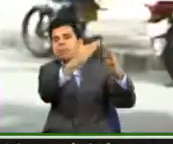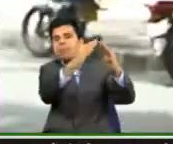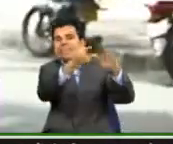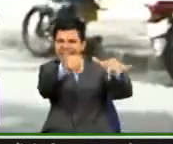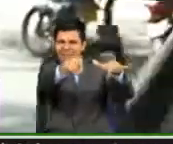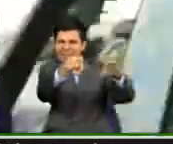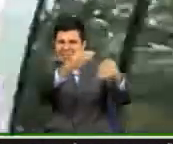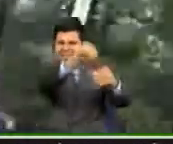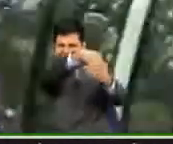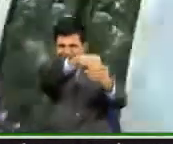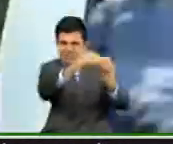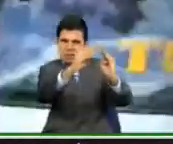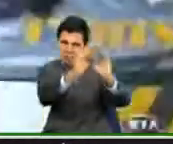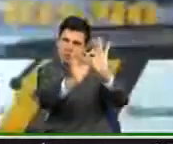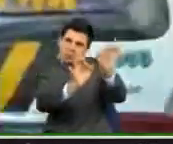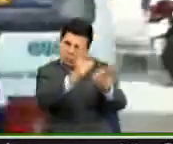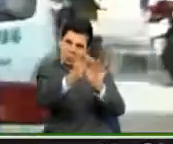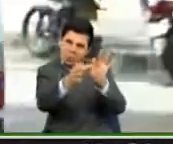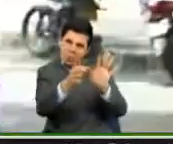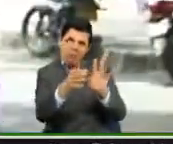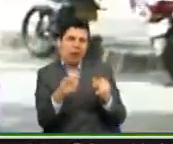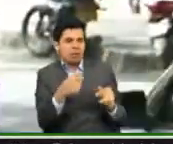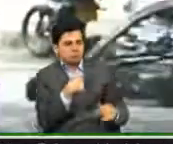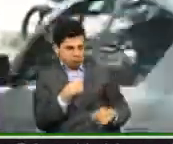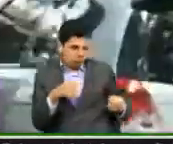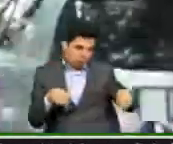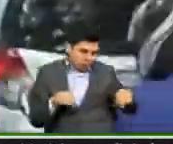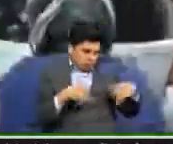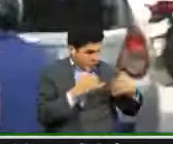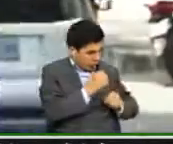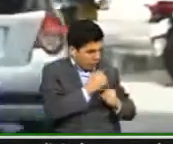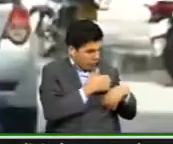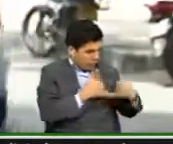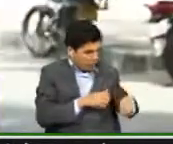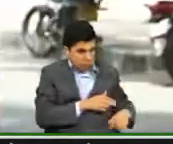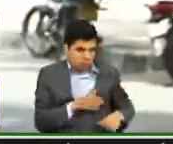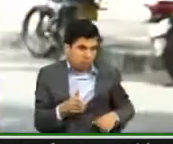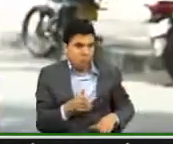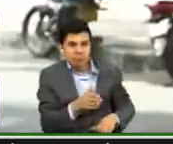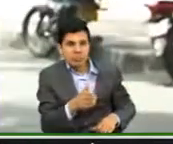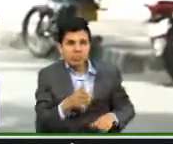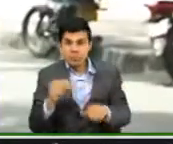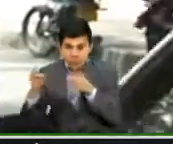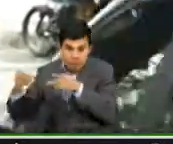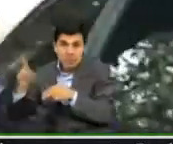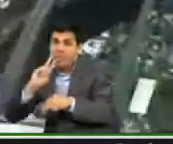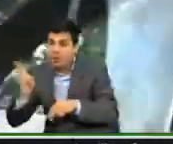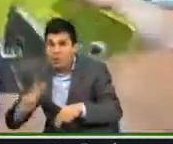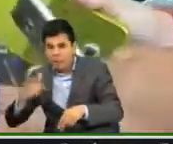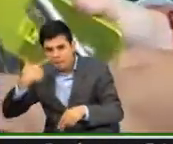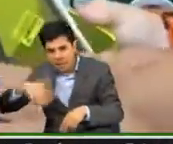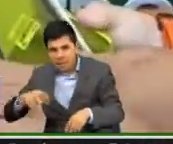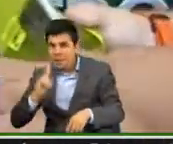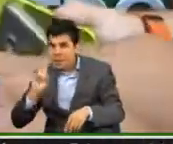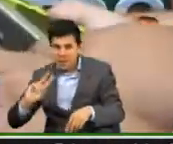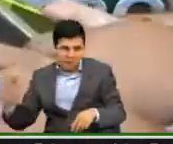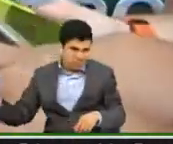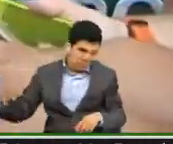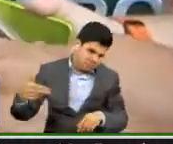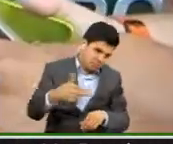vehículos venezolanos para hurtarle su vehículo cuando le propinaron un disparo.